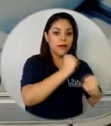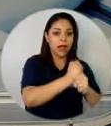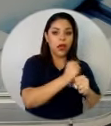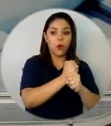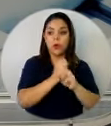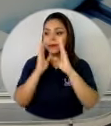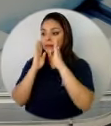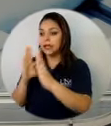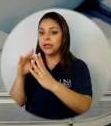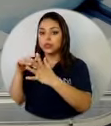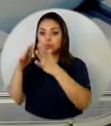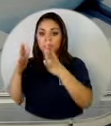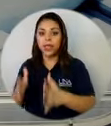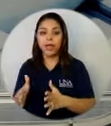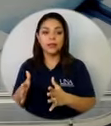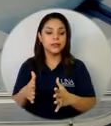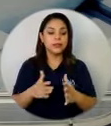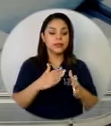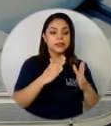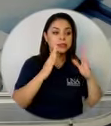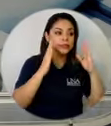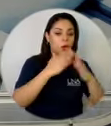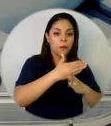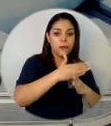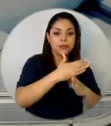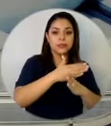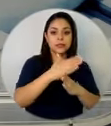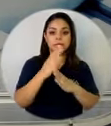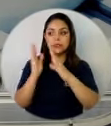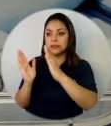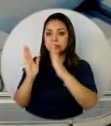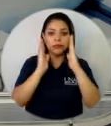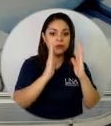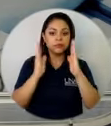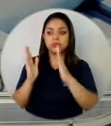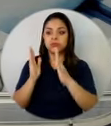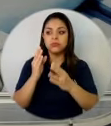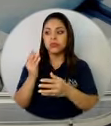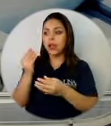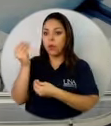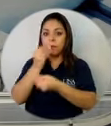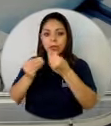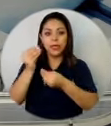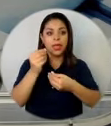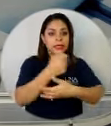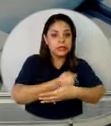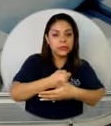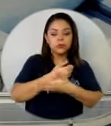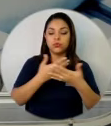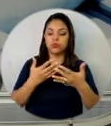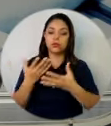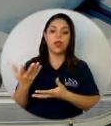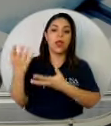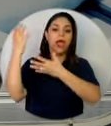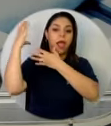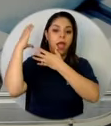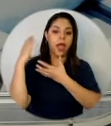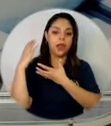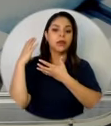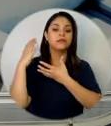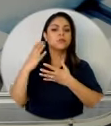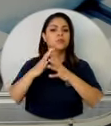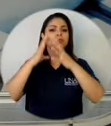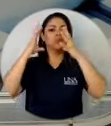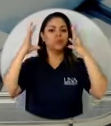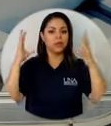los estudiantes, con compartir, ¿verdad?, el tema de la alimentación, todo. Entonces sí, la carga es